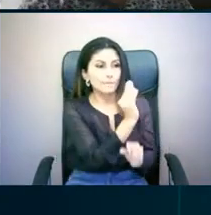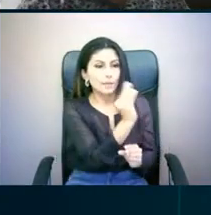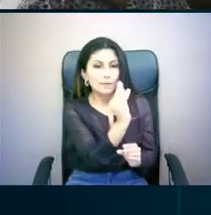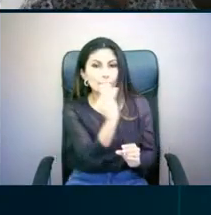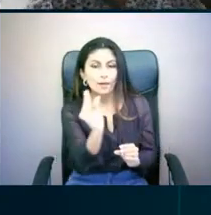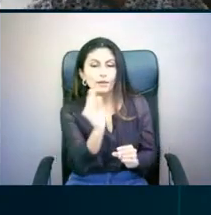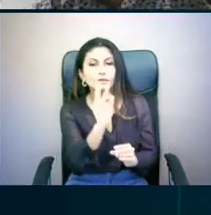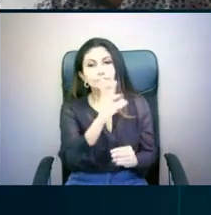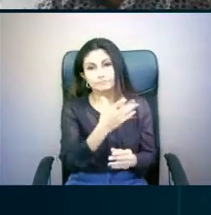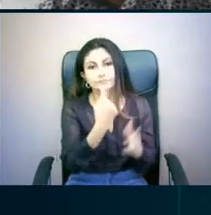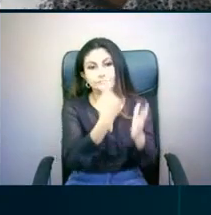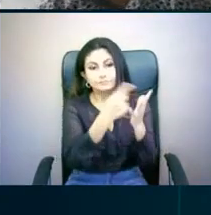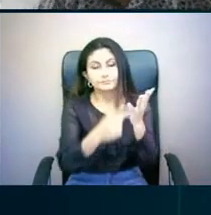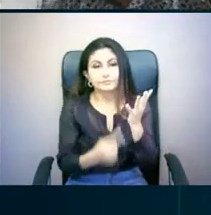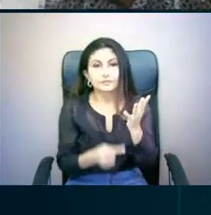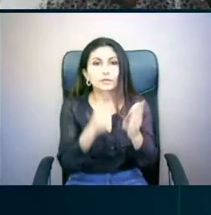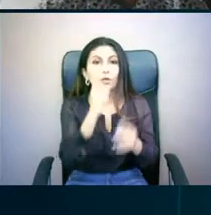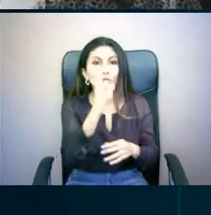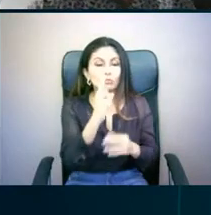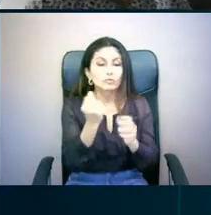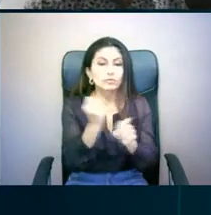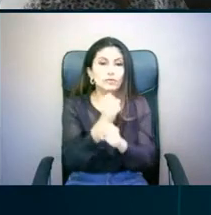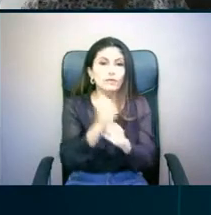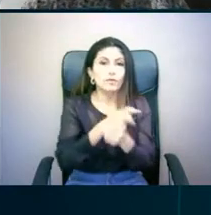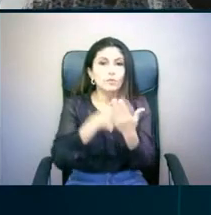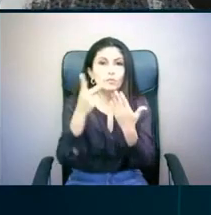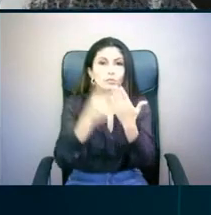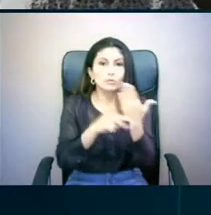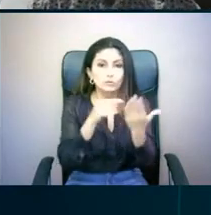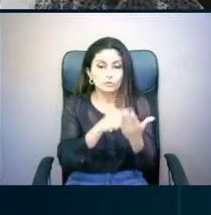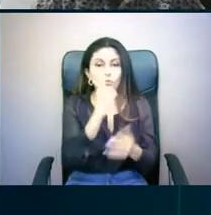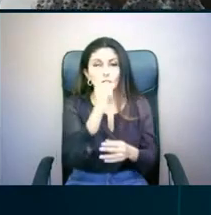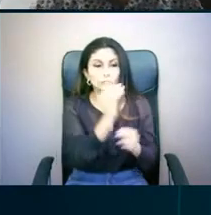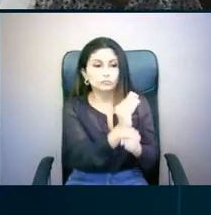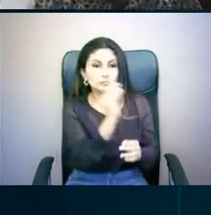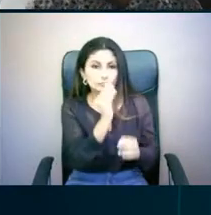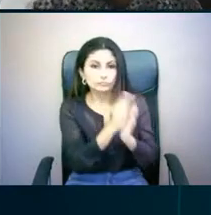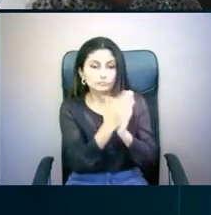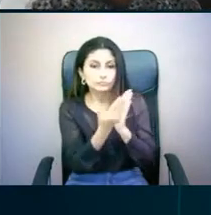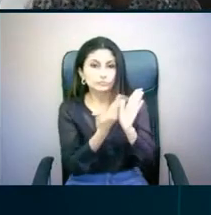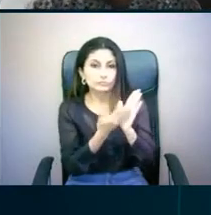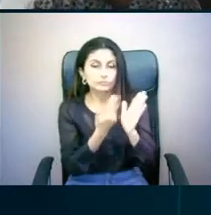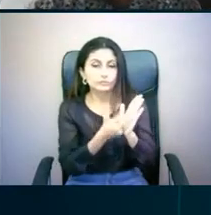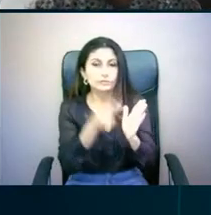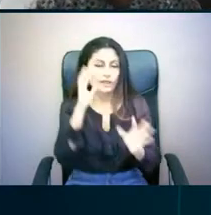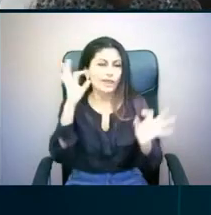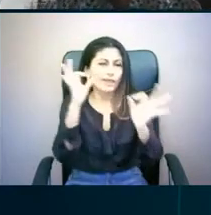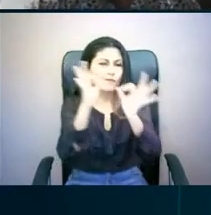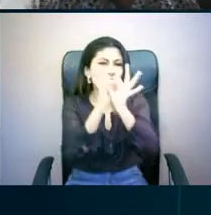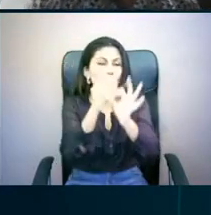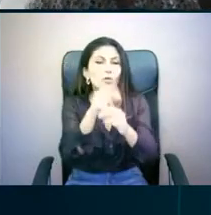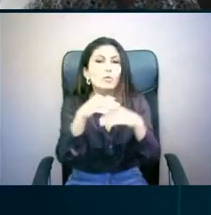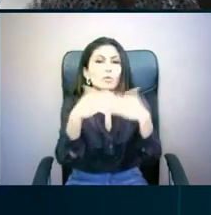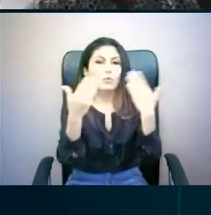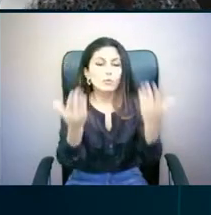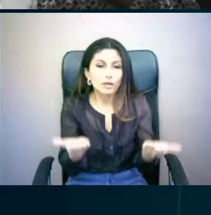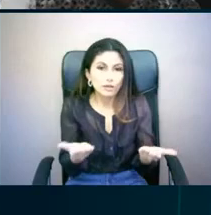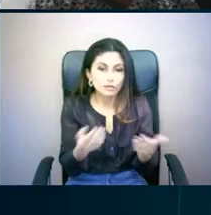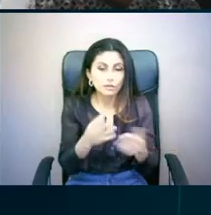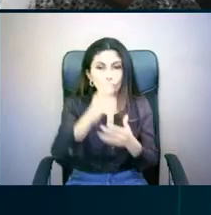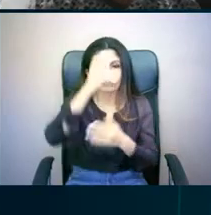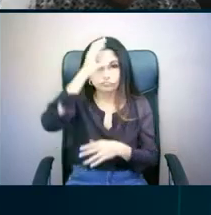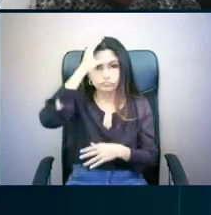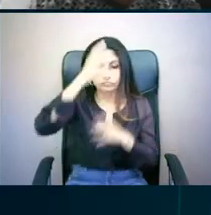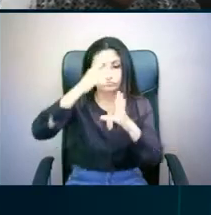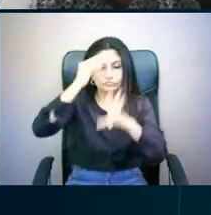uno que es el trabajo del proyecto. Aquí en el trabajo del proyecto, entonces, hacen un énfasis muy específico a lo que es el conocimiento que se va adquiriendo